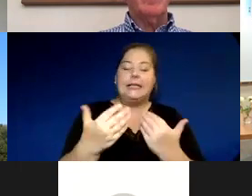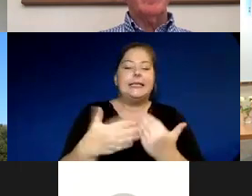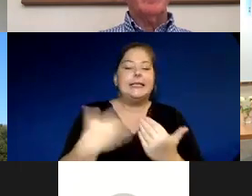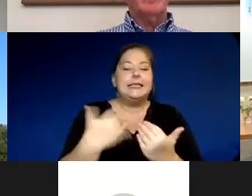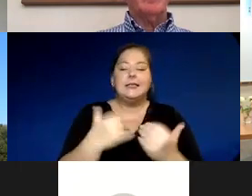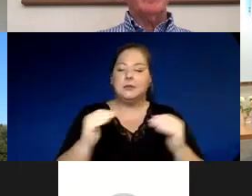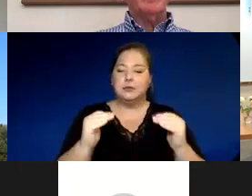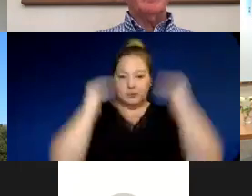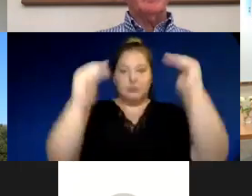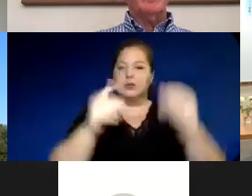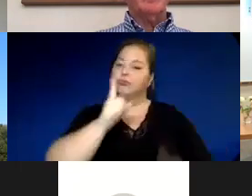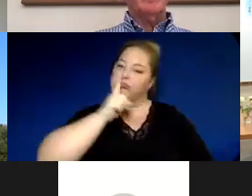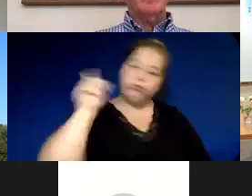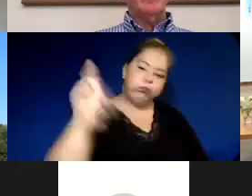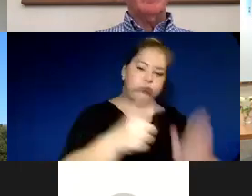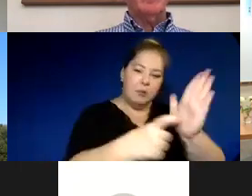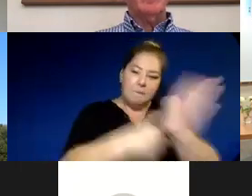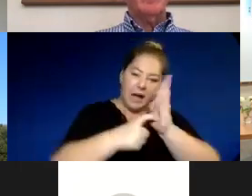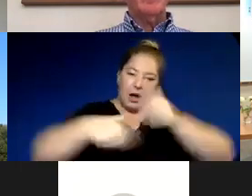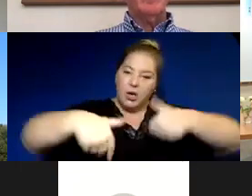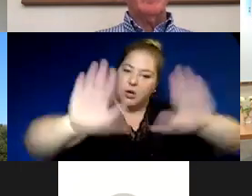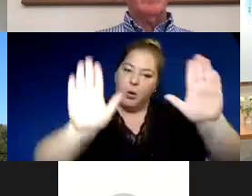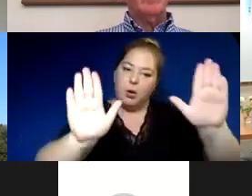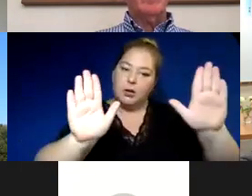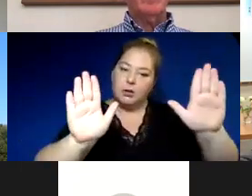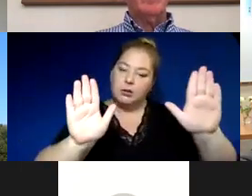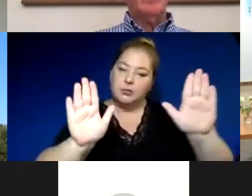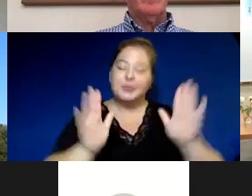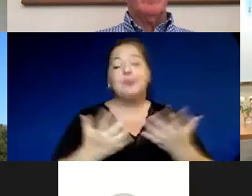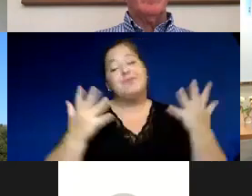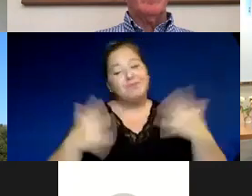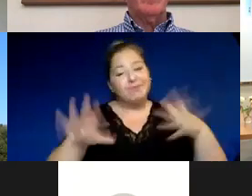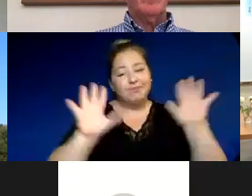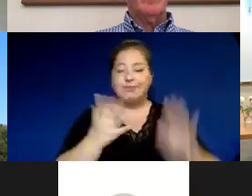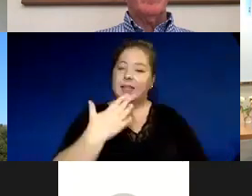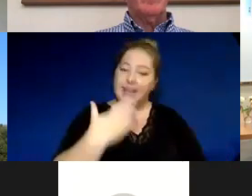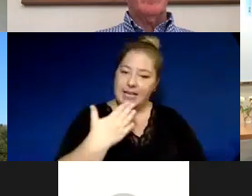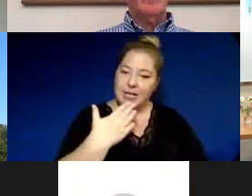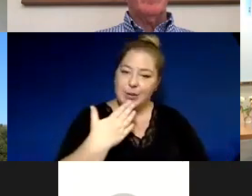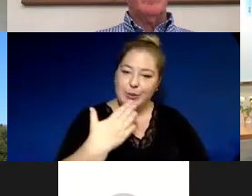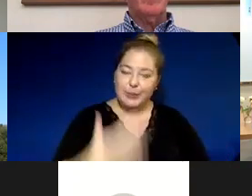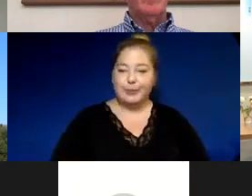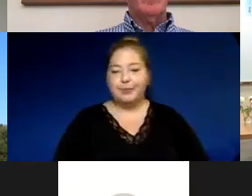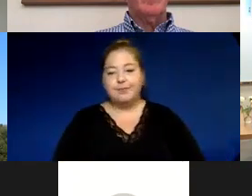de posible evacuación. Así que gracias a todos y espero que todos se encuentren bien junto a sus familias.